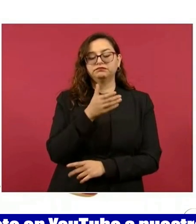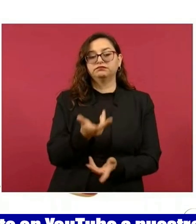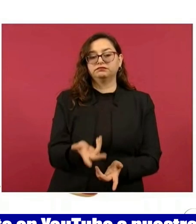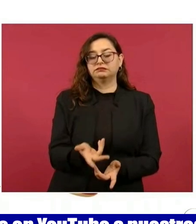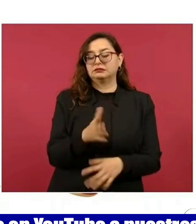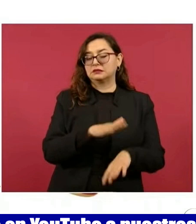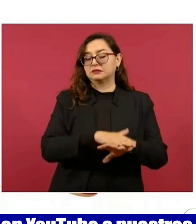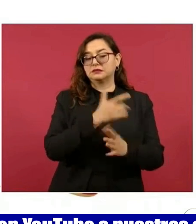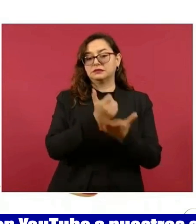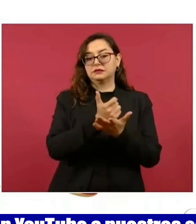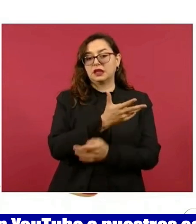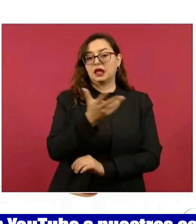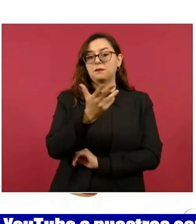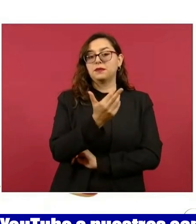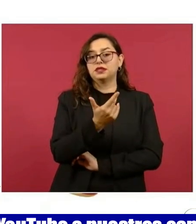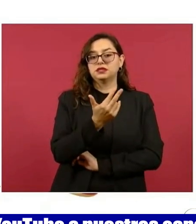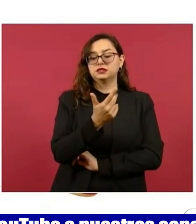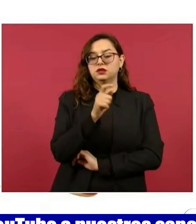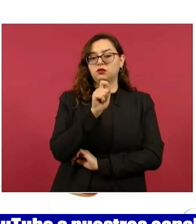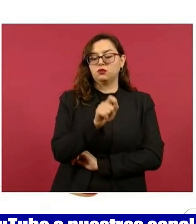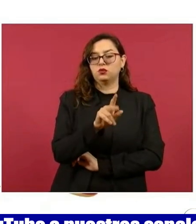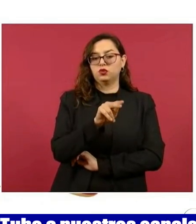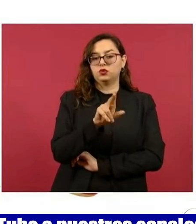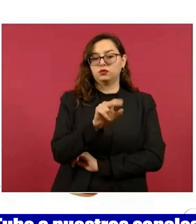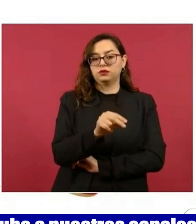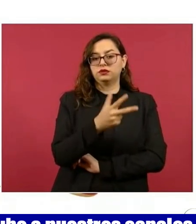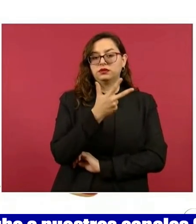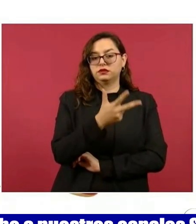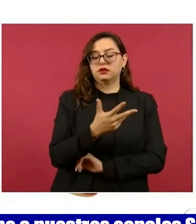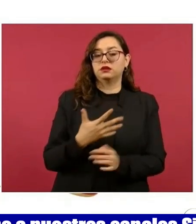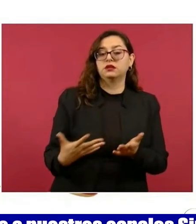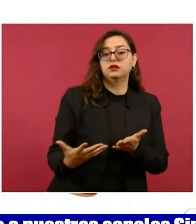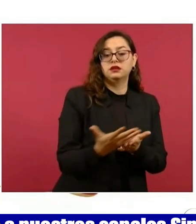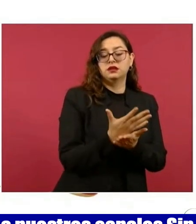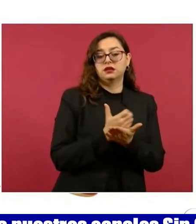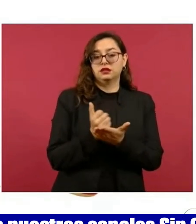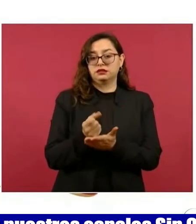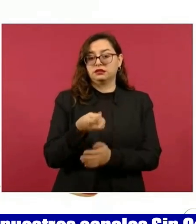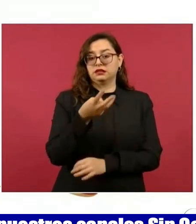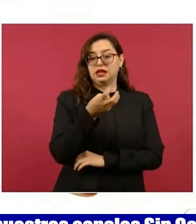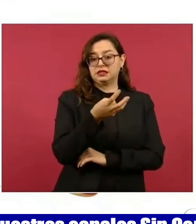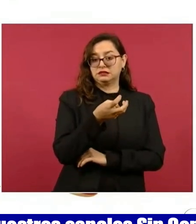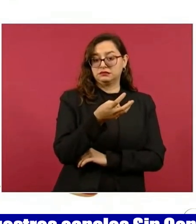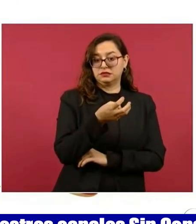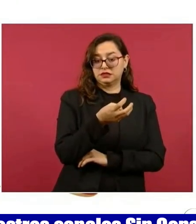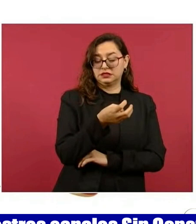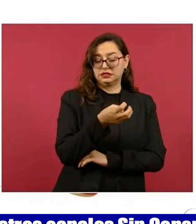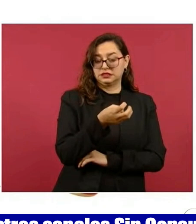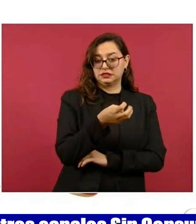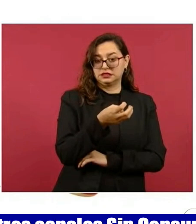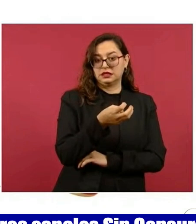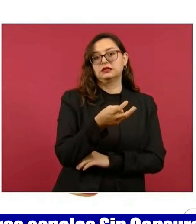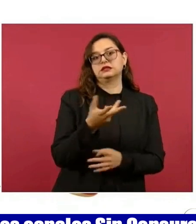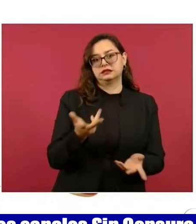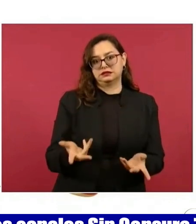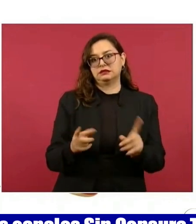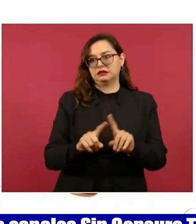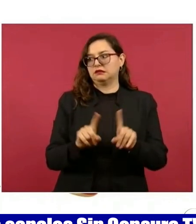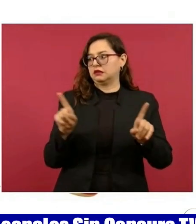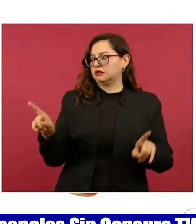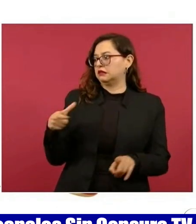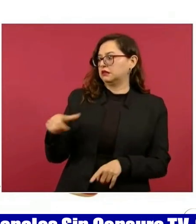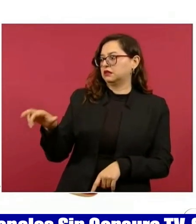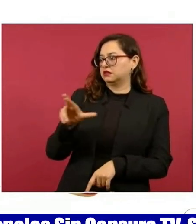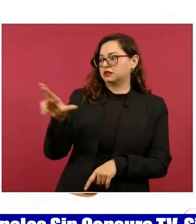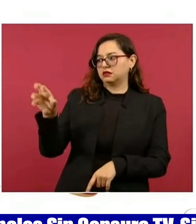de 25 pesos con 98 centavos por litro, tiene un margen de tres pesos por abajo del que vimos hace un momento para